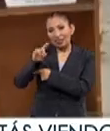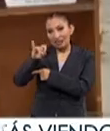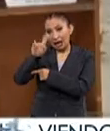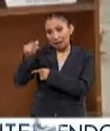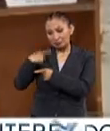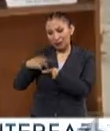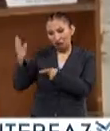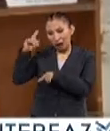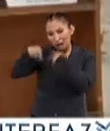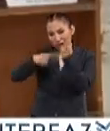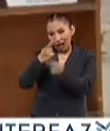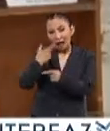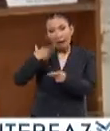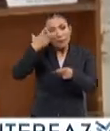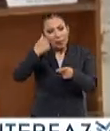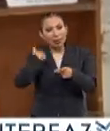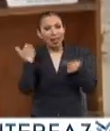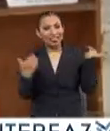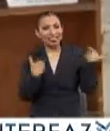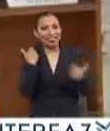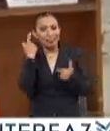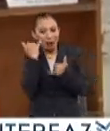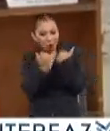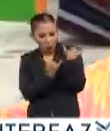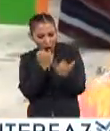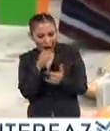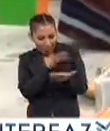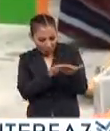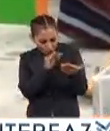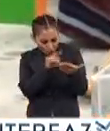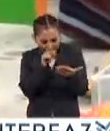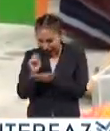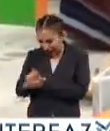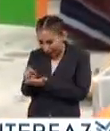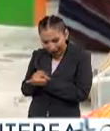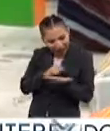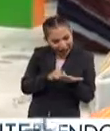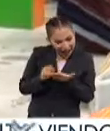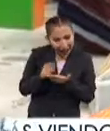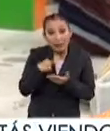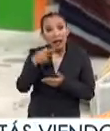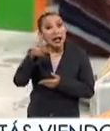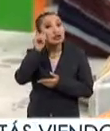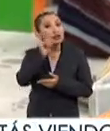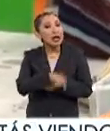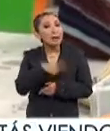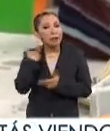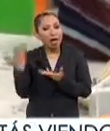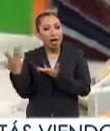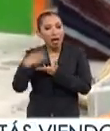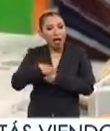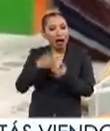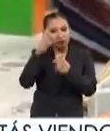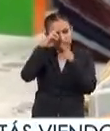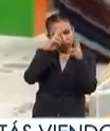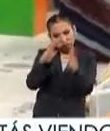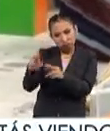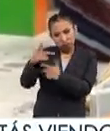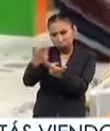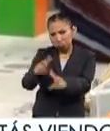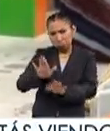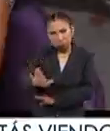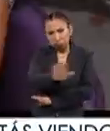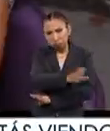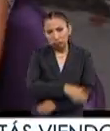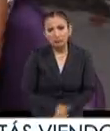los asistentes aprenden de forma lúdica a jugar con la lectura y la escritura, pero siempre siendo incluyente y respetando la